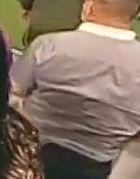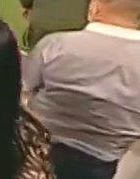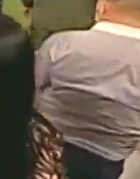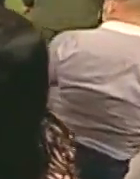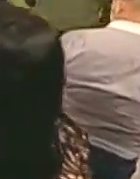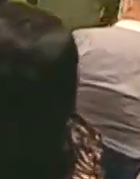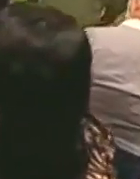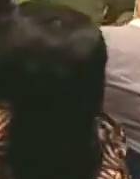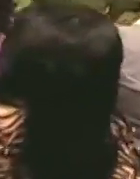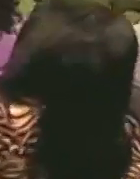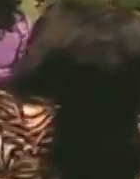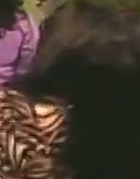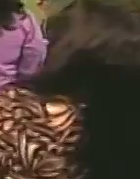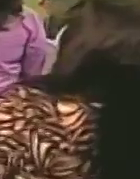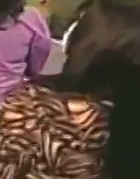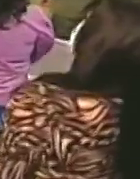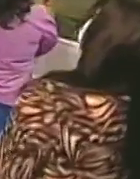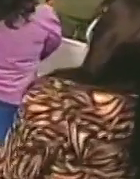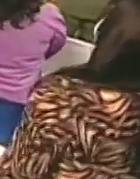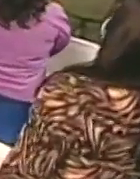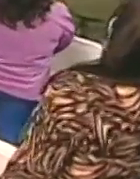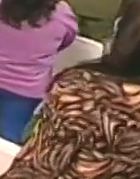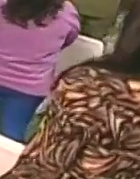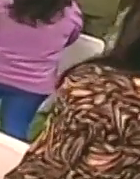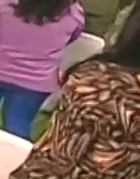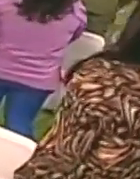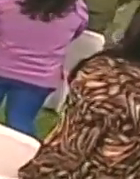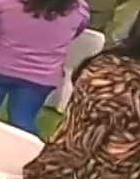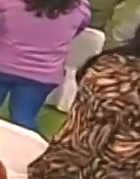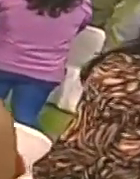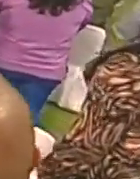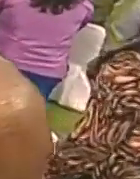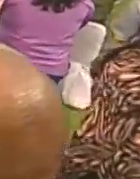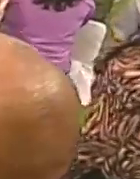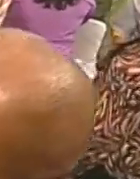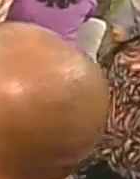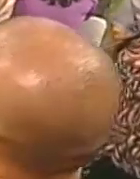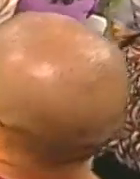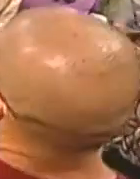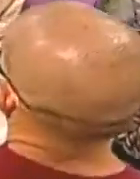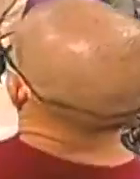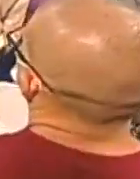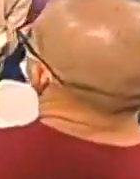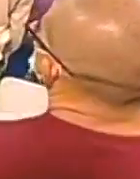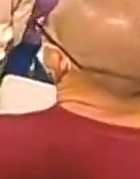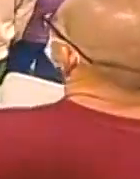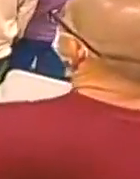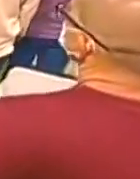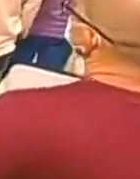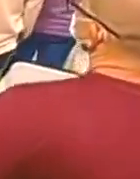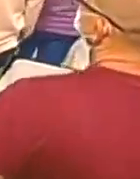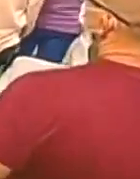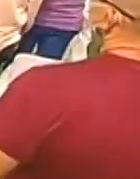este momento es bueno para trabajar, por eso es que este joropo hoy empieza a improvisar,